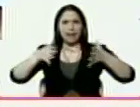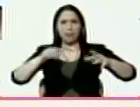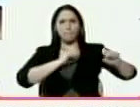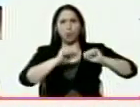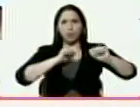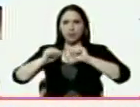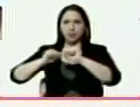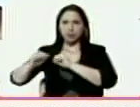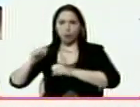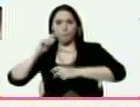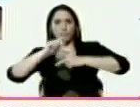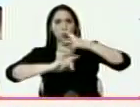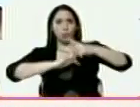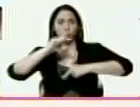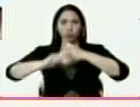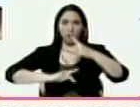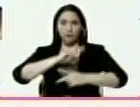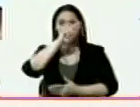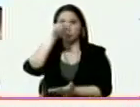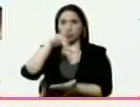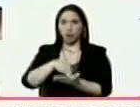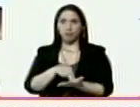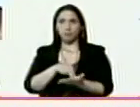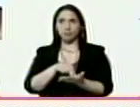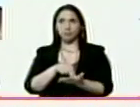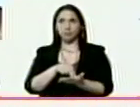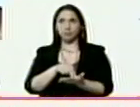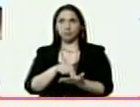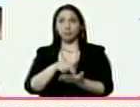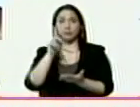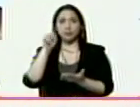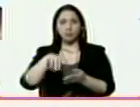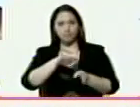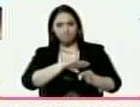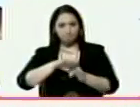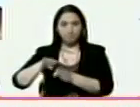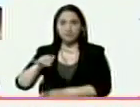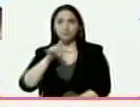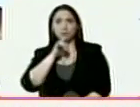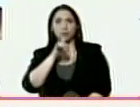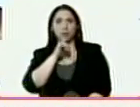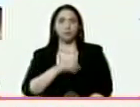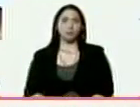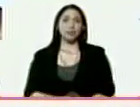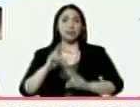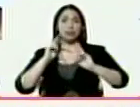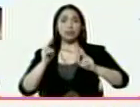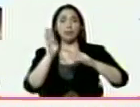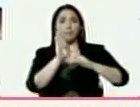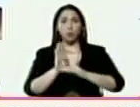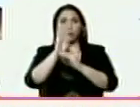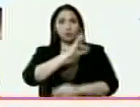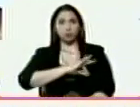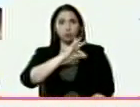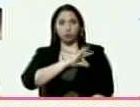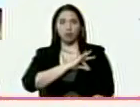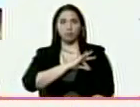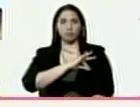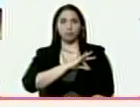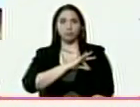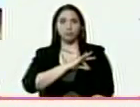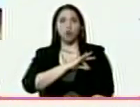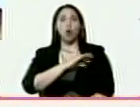movilización productiva nacional. Queremos igualmente informar que en el ámbito de la protección social, tal como